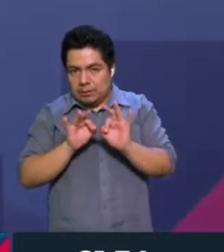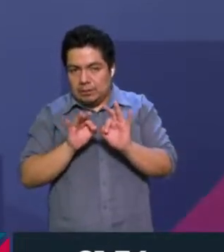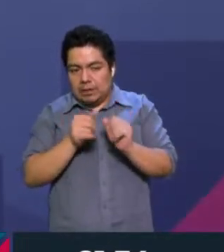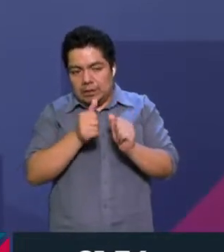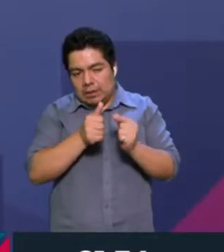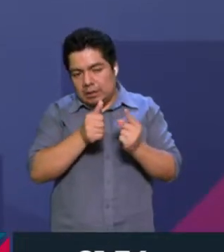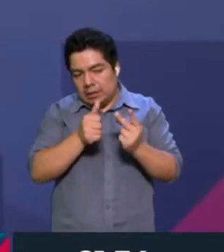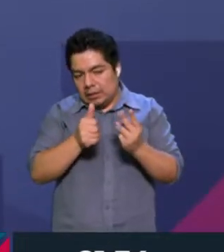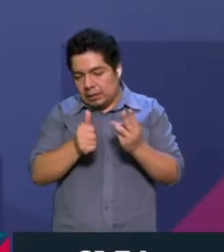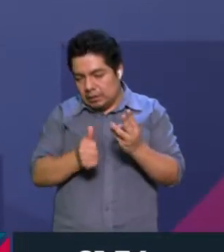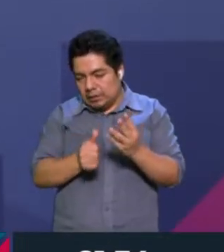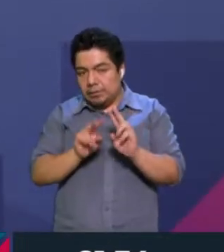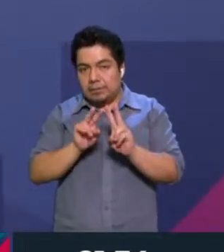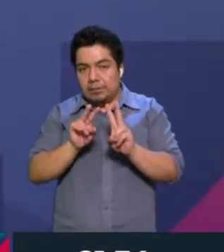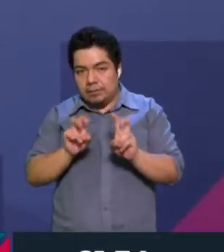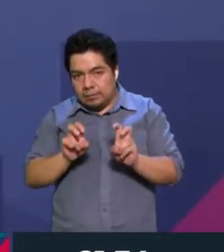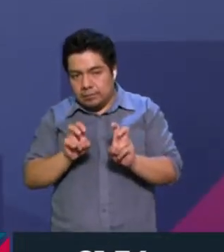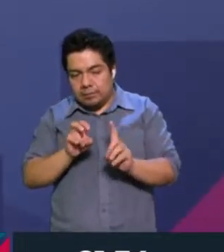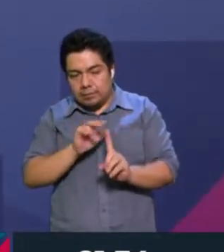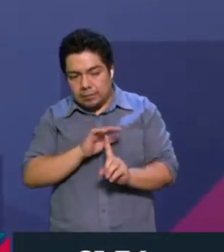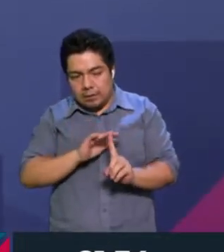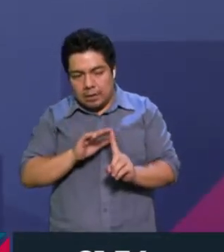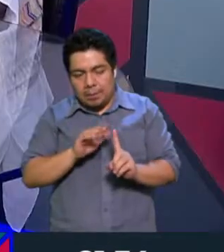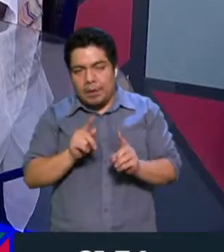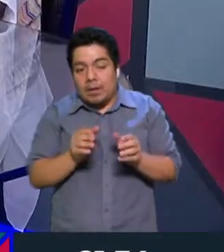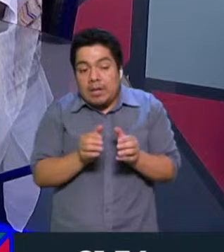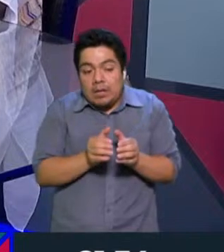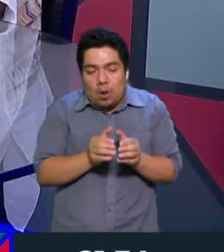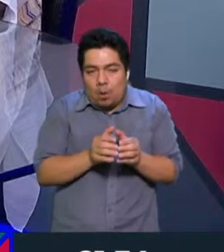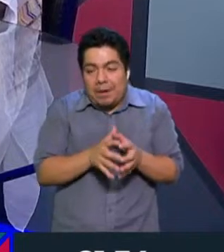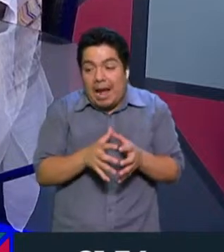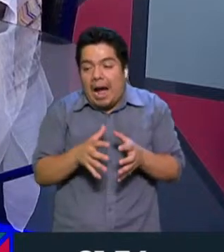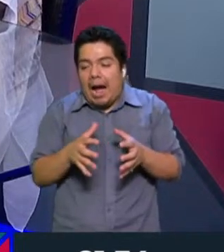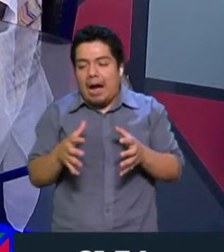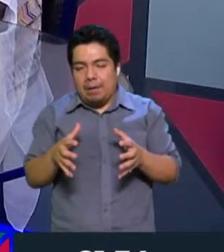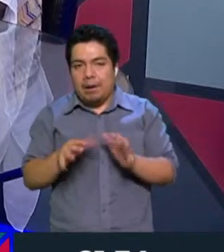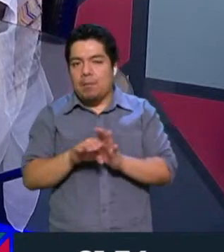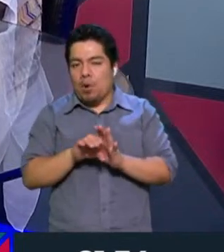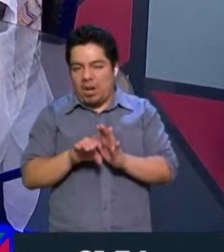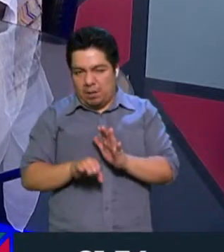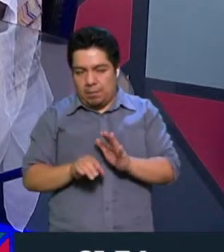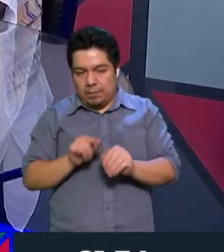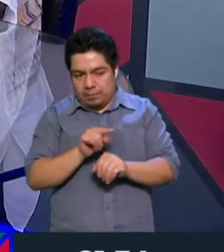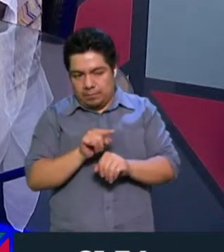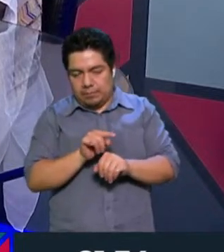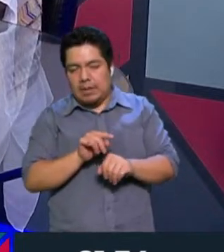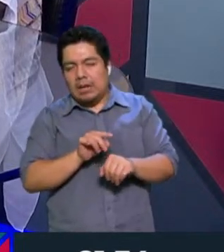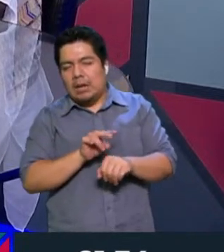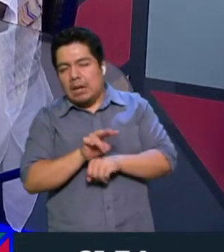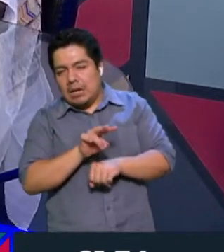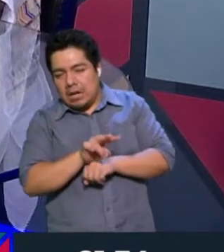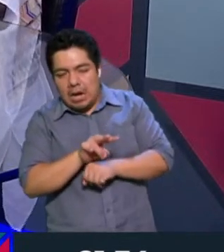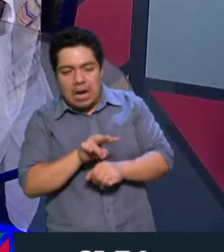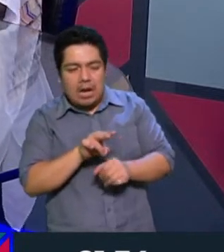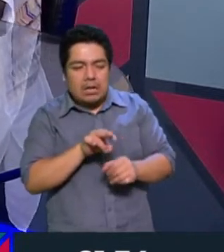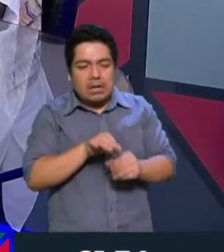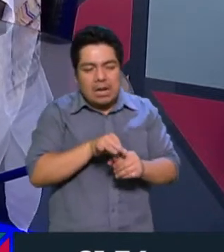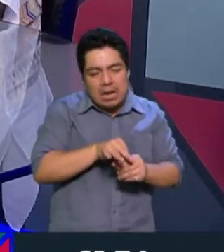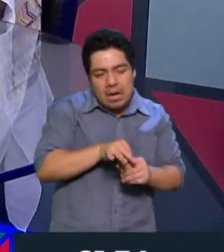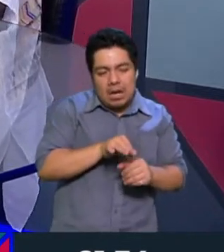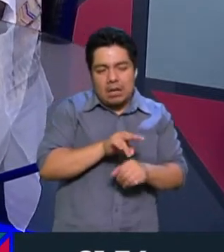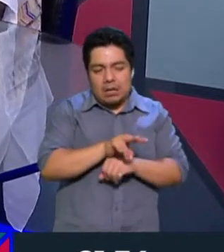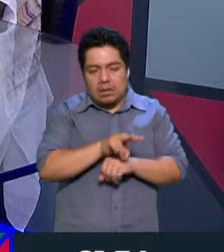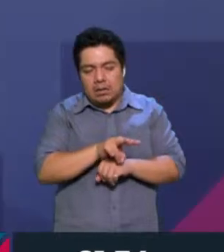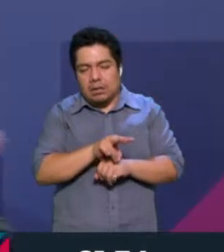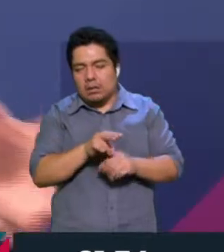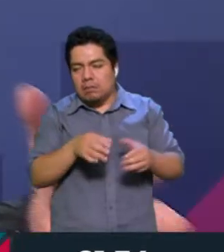tema en un contexto más amplio. O sea, porque si tú nada más lees la elección electoral de Estado en Venezuela,